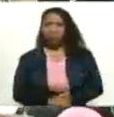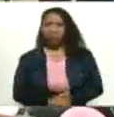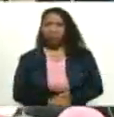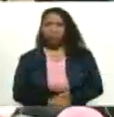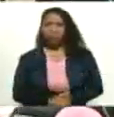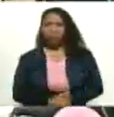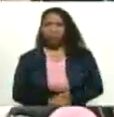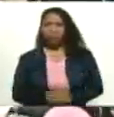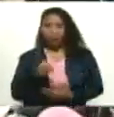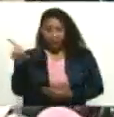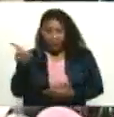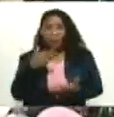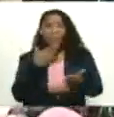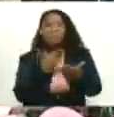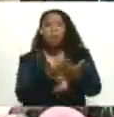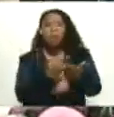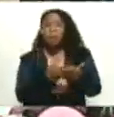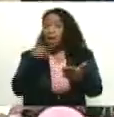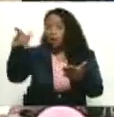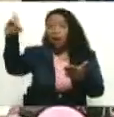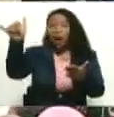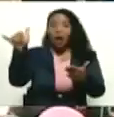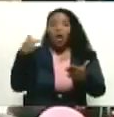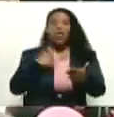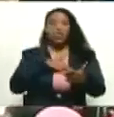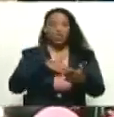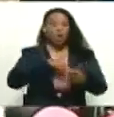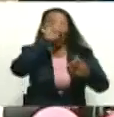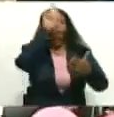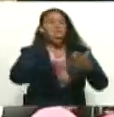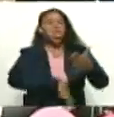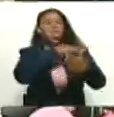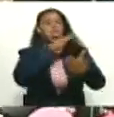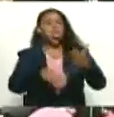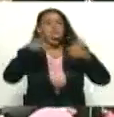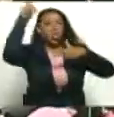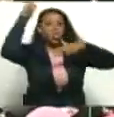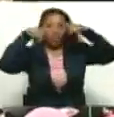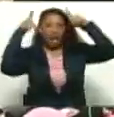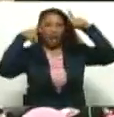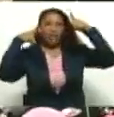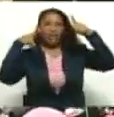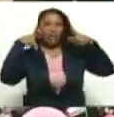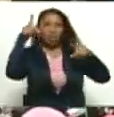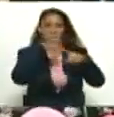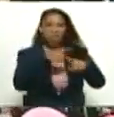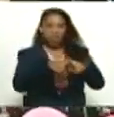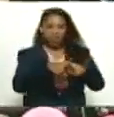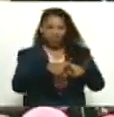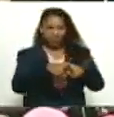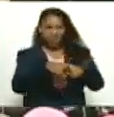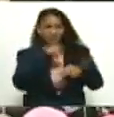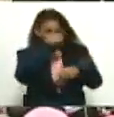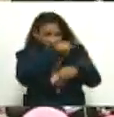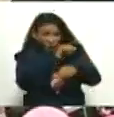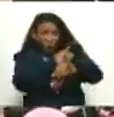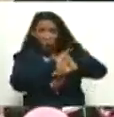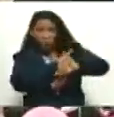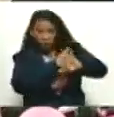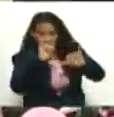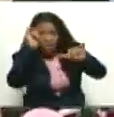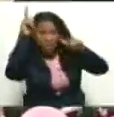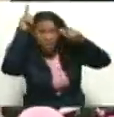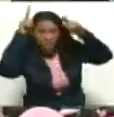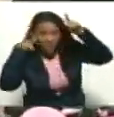Esa es la propuesta que ellos han, ¿ves? Vamos a acabar con el chavismo. Van a acabar con el chavismo.